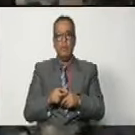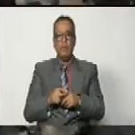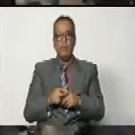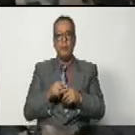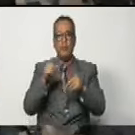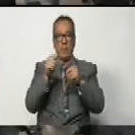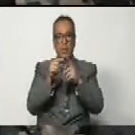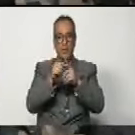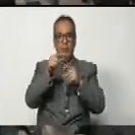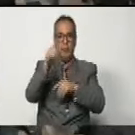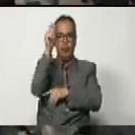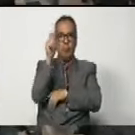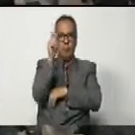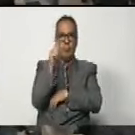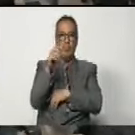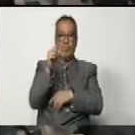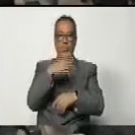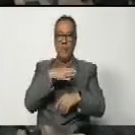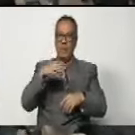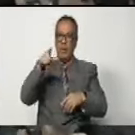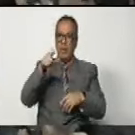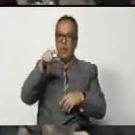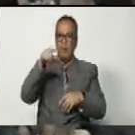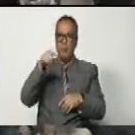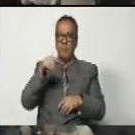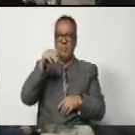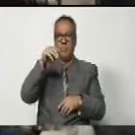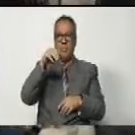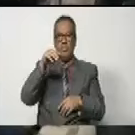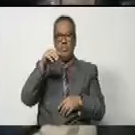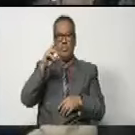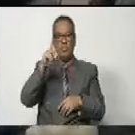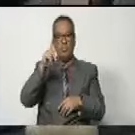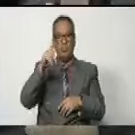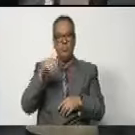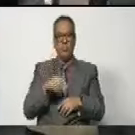Voy a dejar en el derecho de palabra a la diputada Blanca Ecaut.